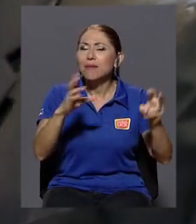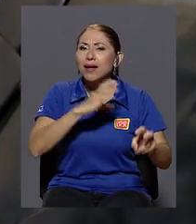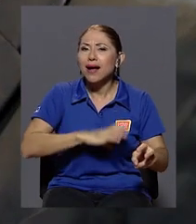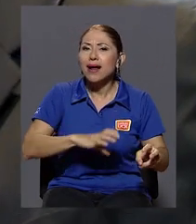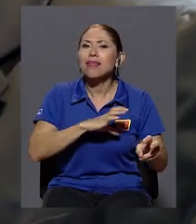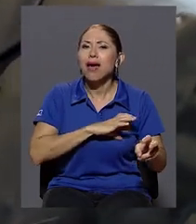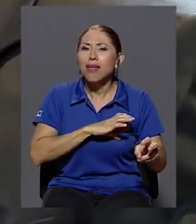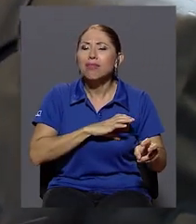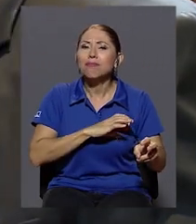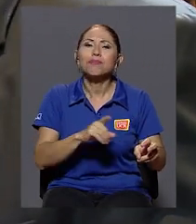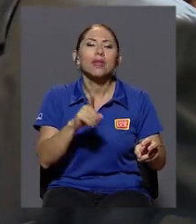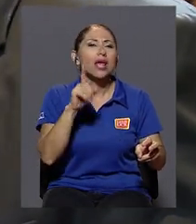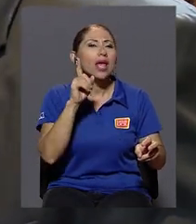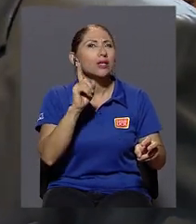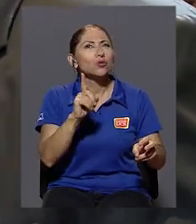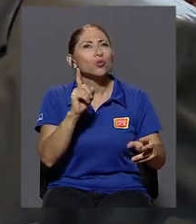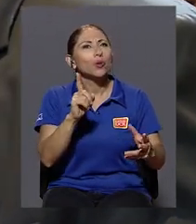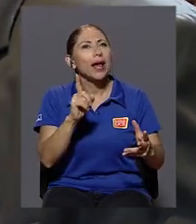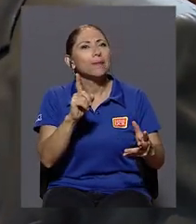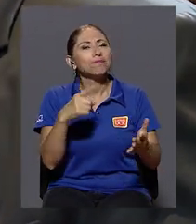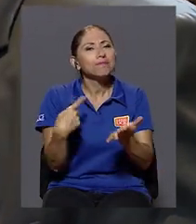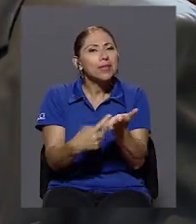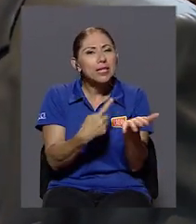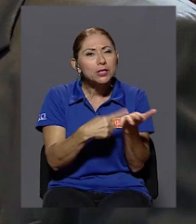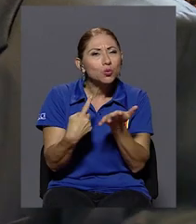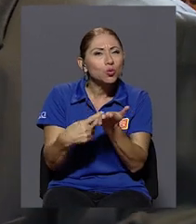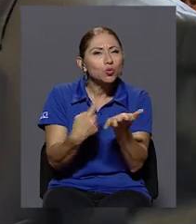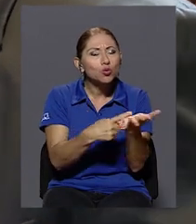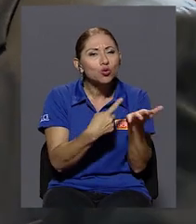el tema de la calidad se convierte